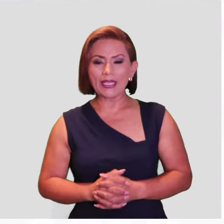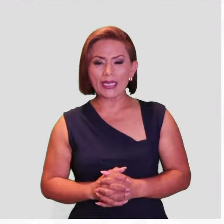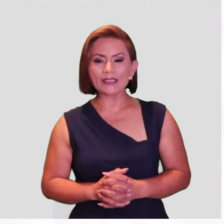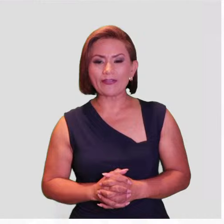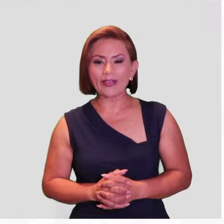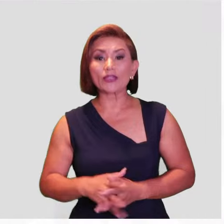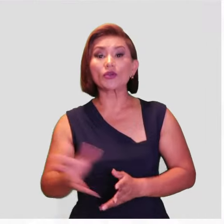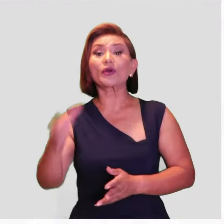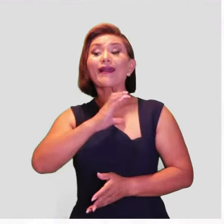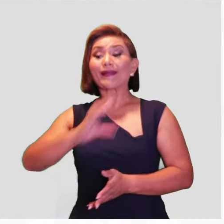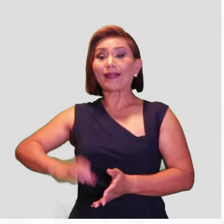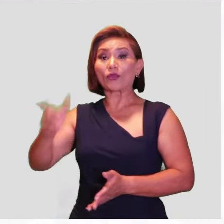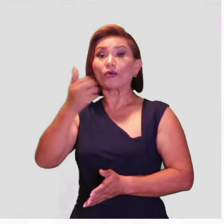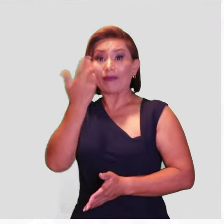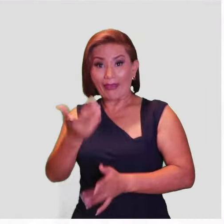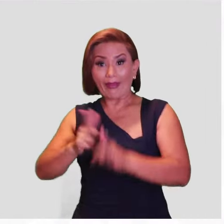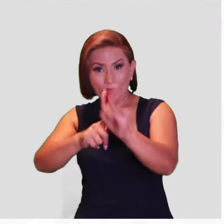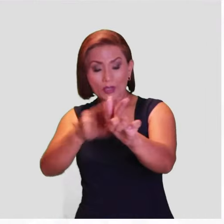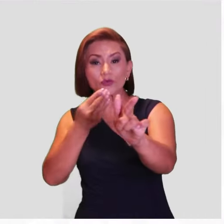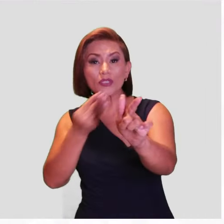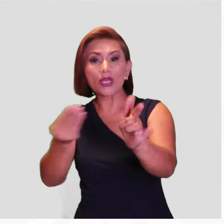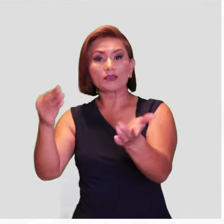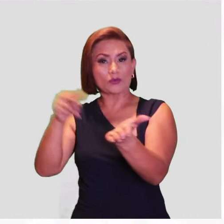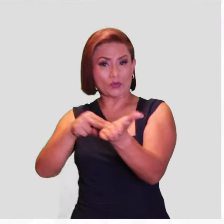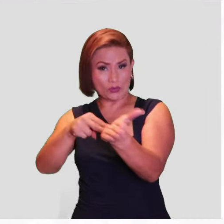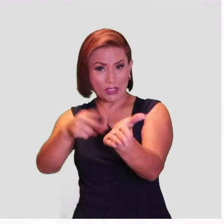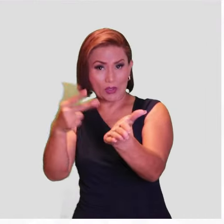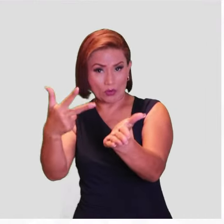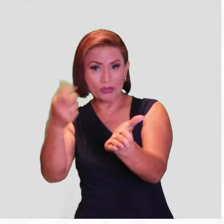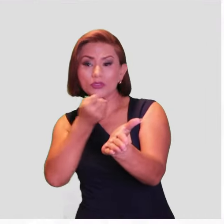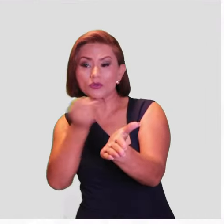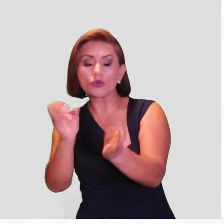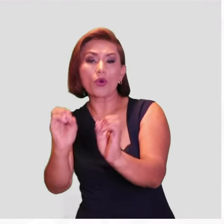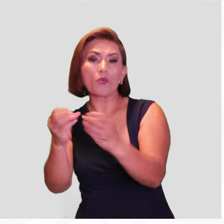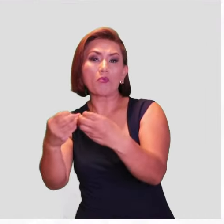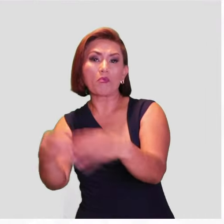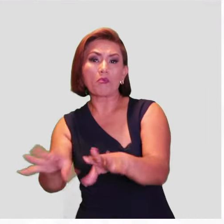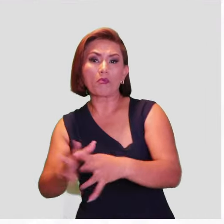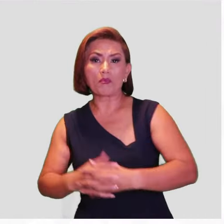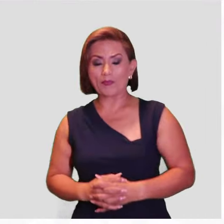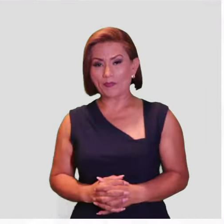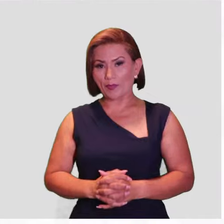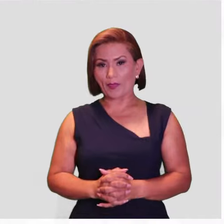Candidato, ¿desea utilizar estos 8 segundos o declina emplearlos?